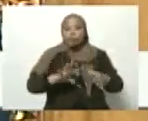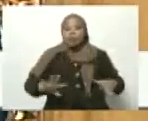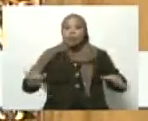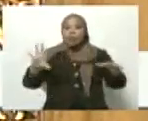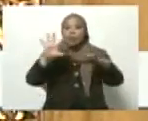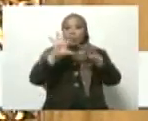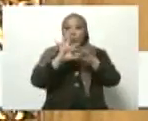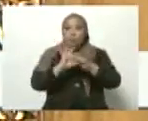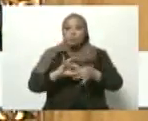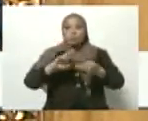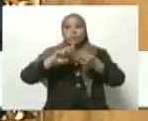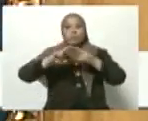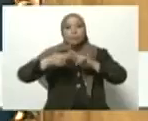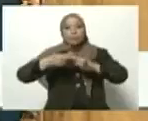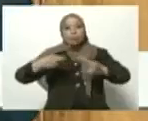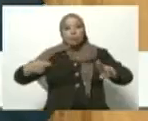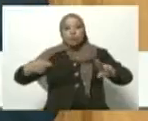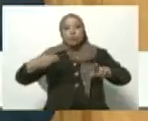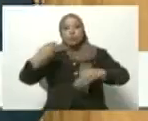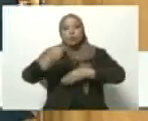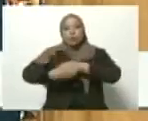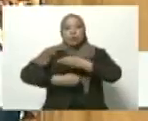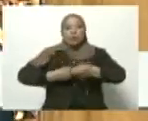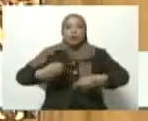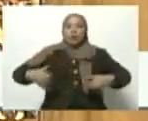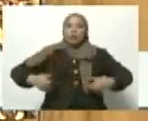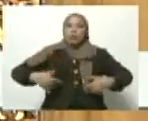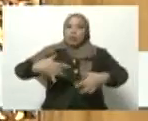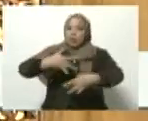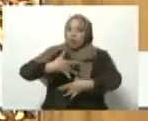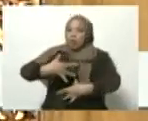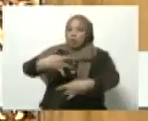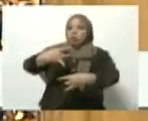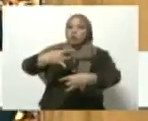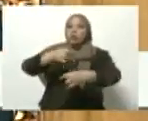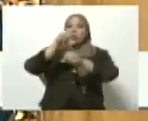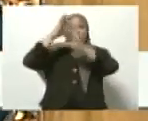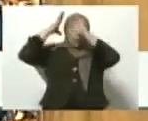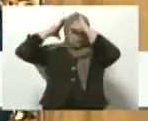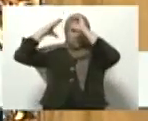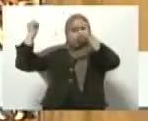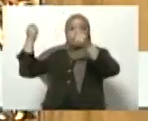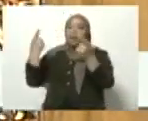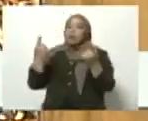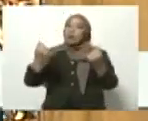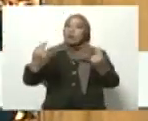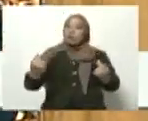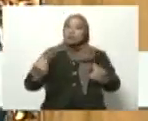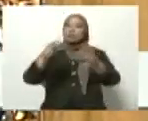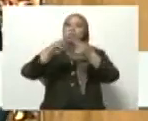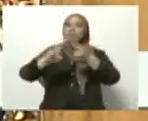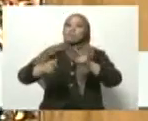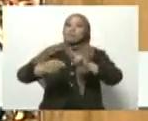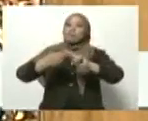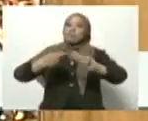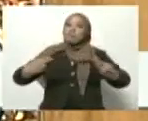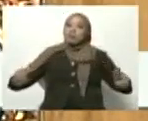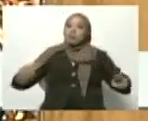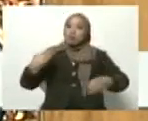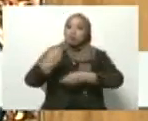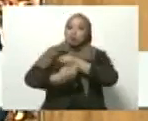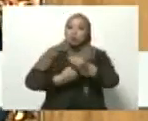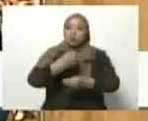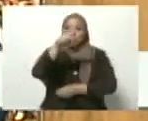paz, una gran conformación de intereses diplomáticos, económicos, por la paz, que no está hecha